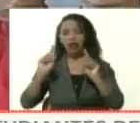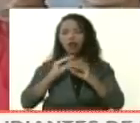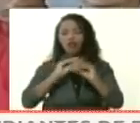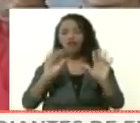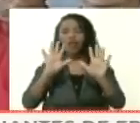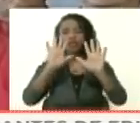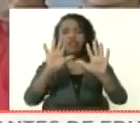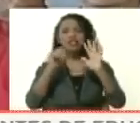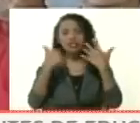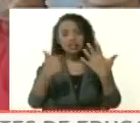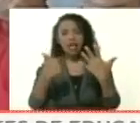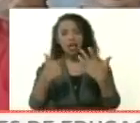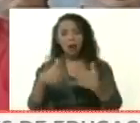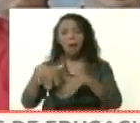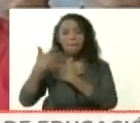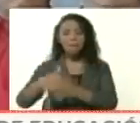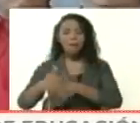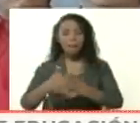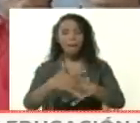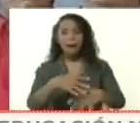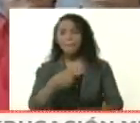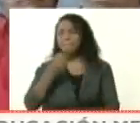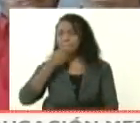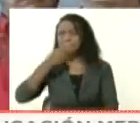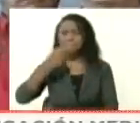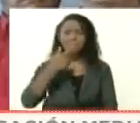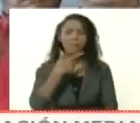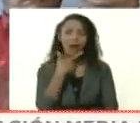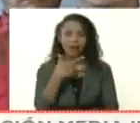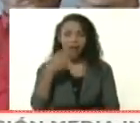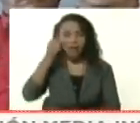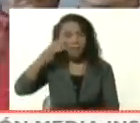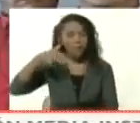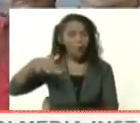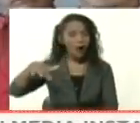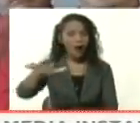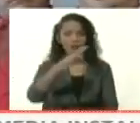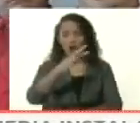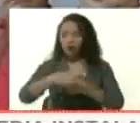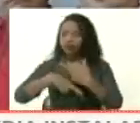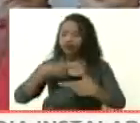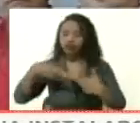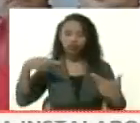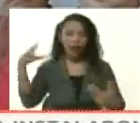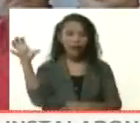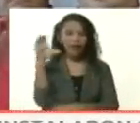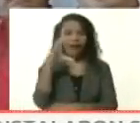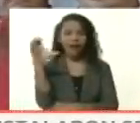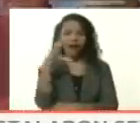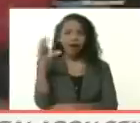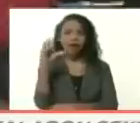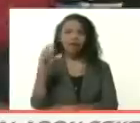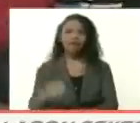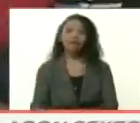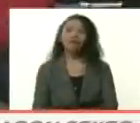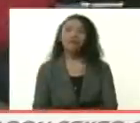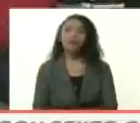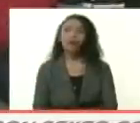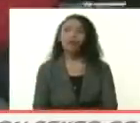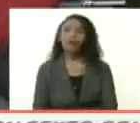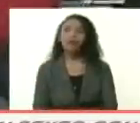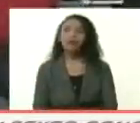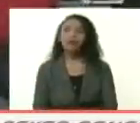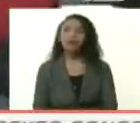se dio una de las manifestaciones más hermosas del pueblo revolucionario en Caracas.